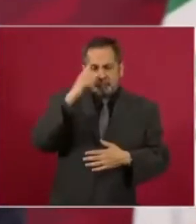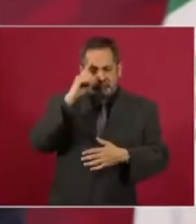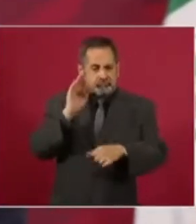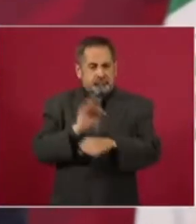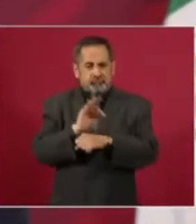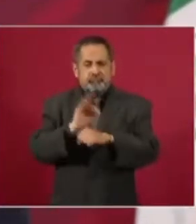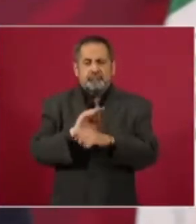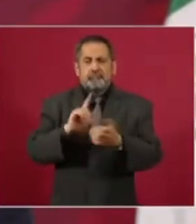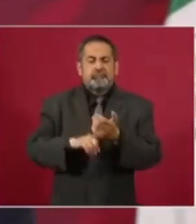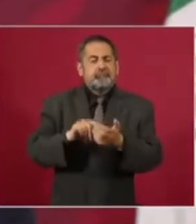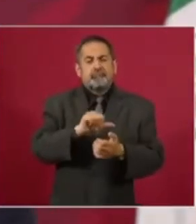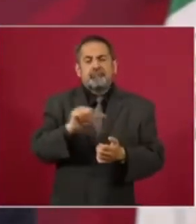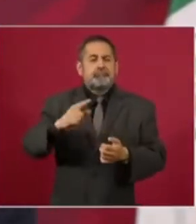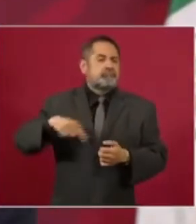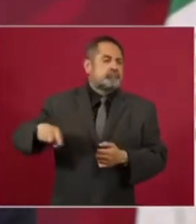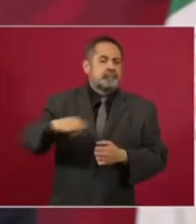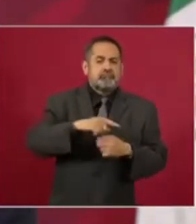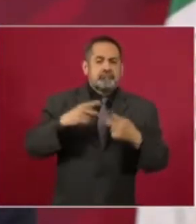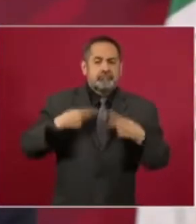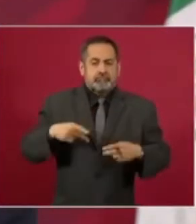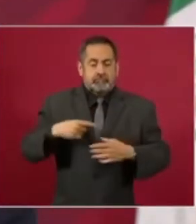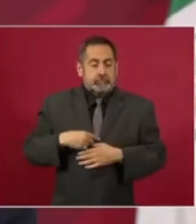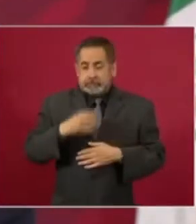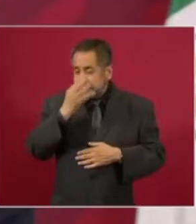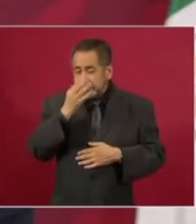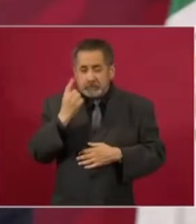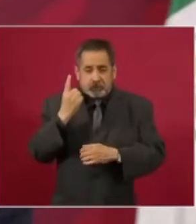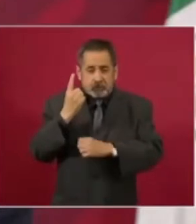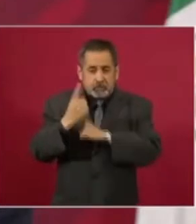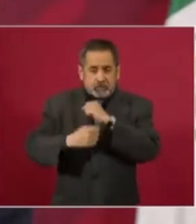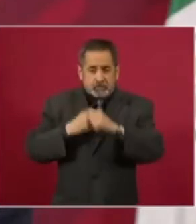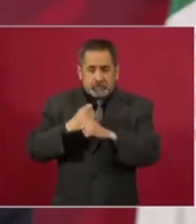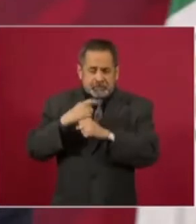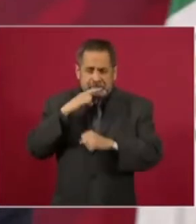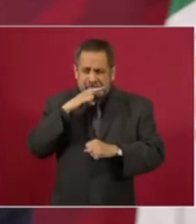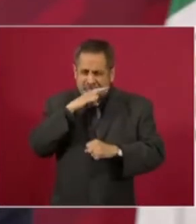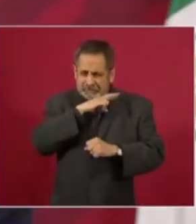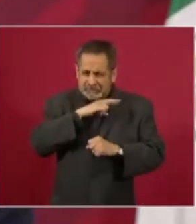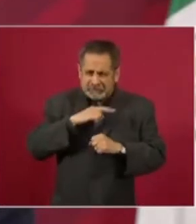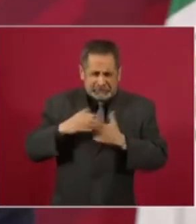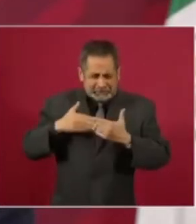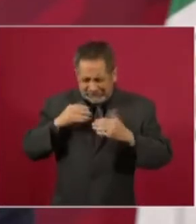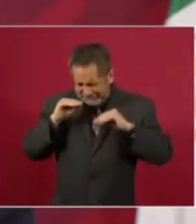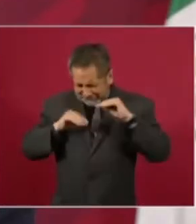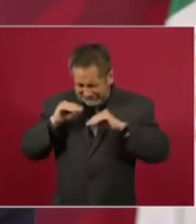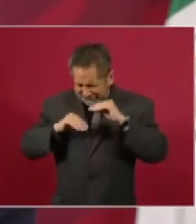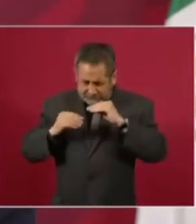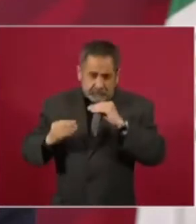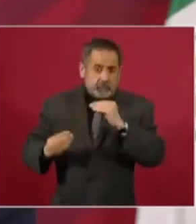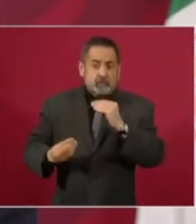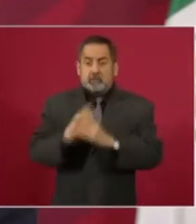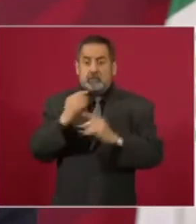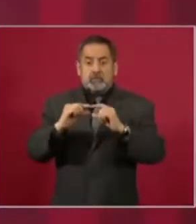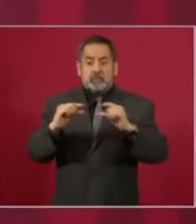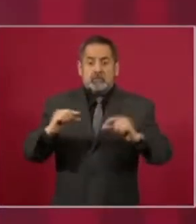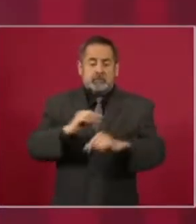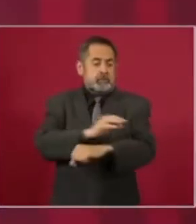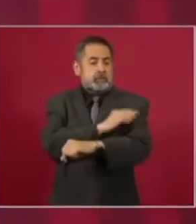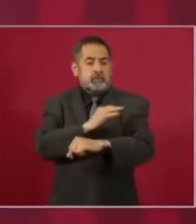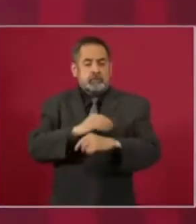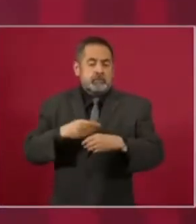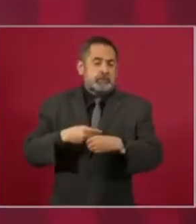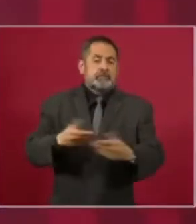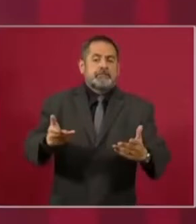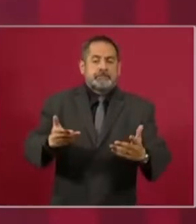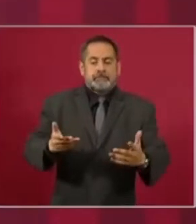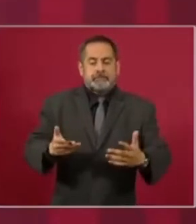las personas en un año, en menos tiempo.